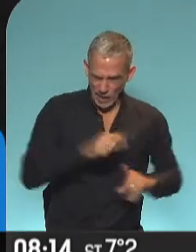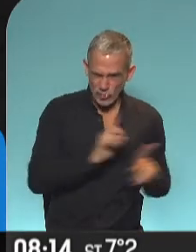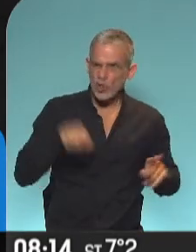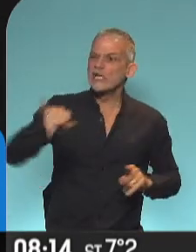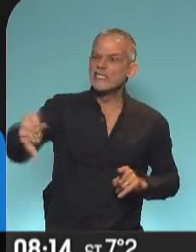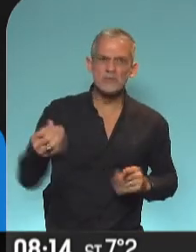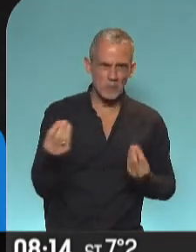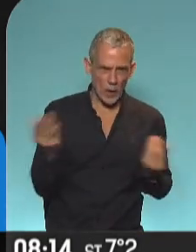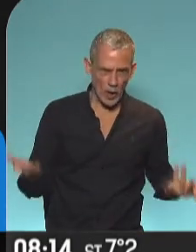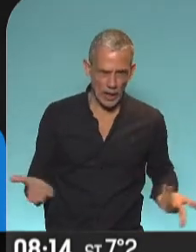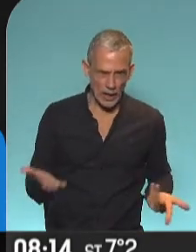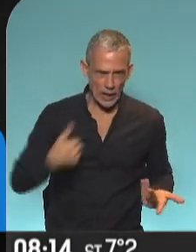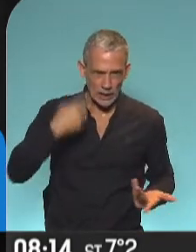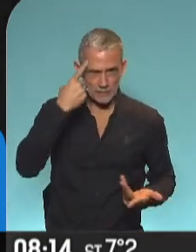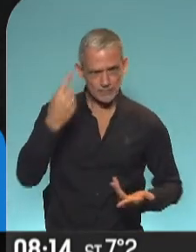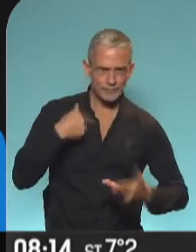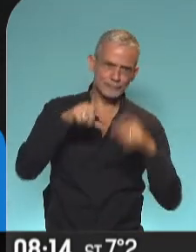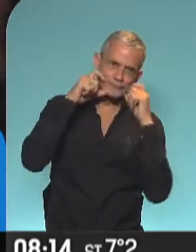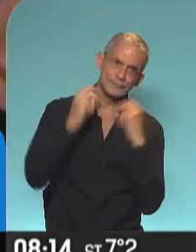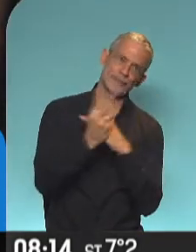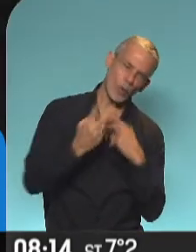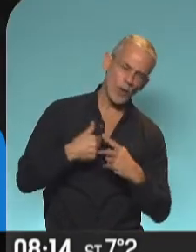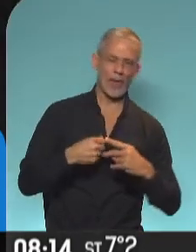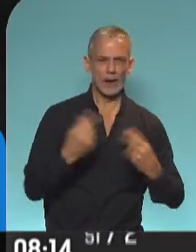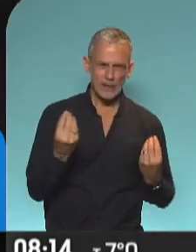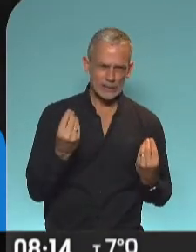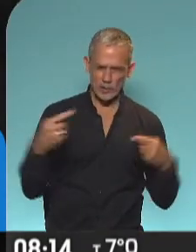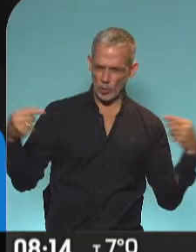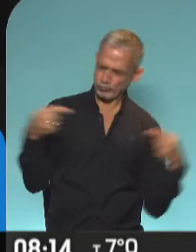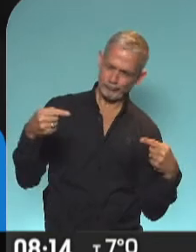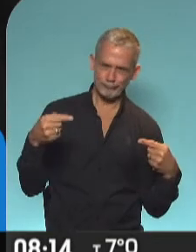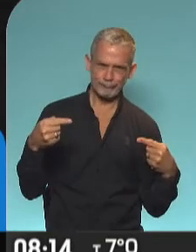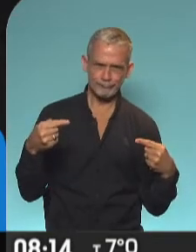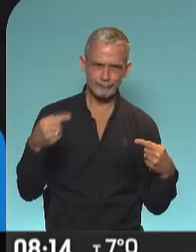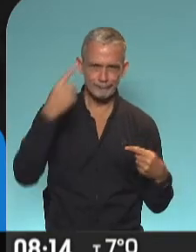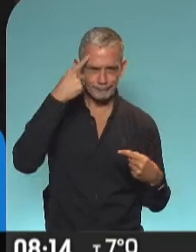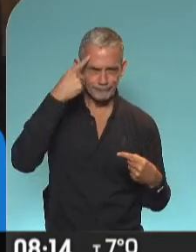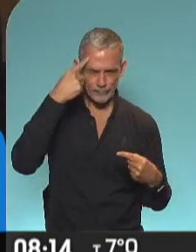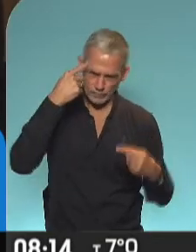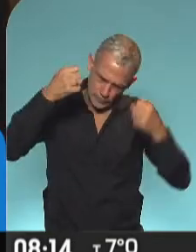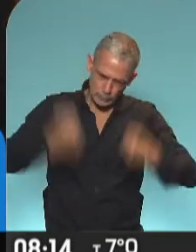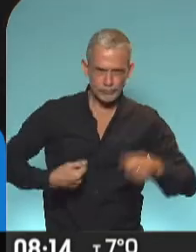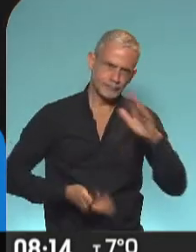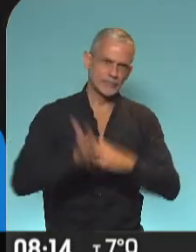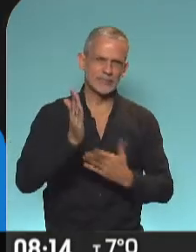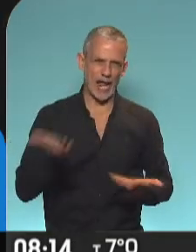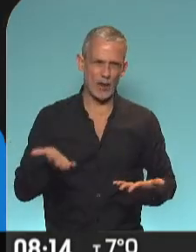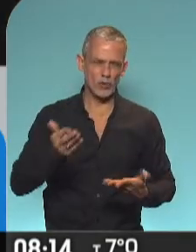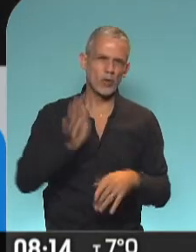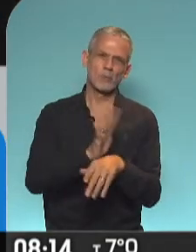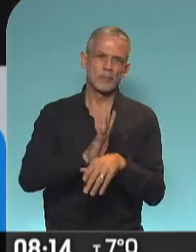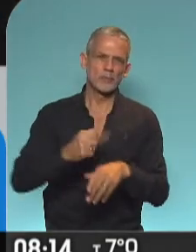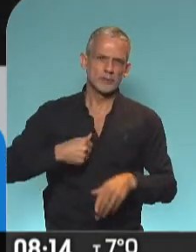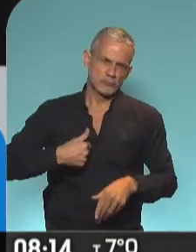tenemos que cuidarnos y usar el barbijo y no exponernos, genera una contradicción que ratifica los procesos de negación.